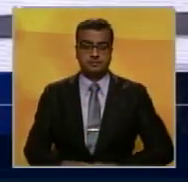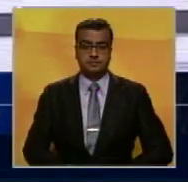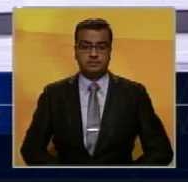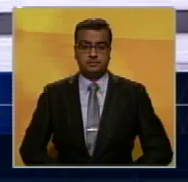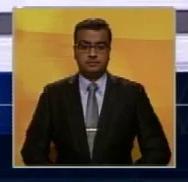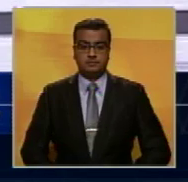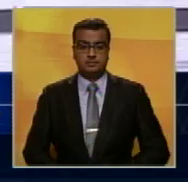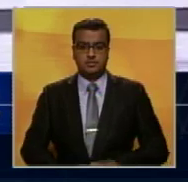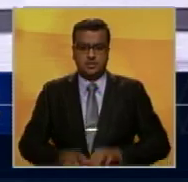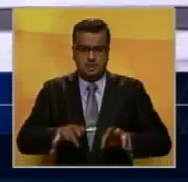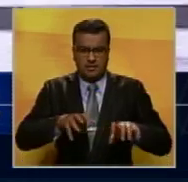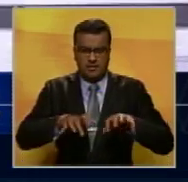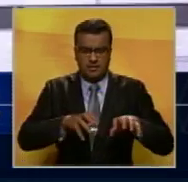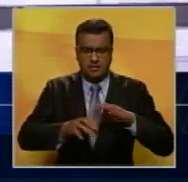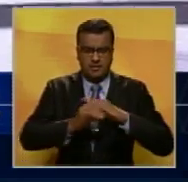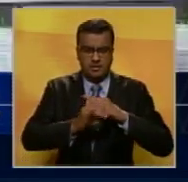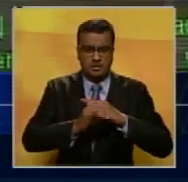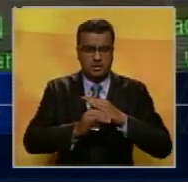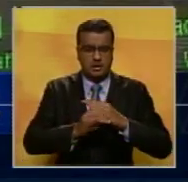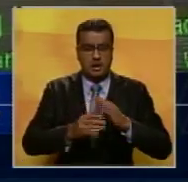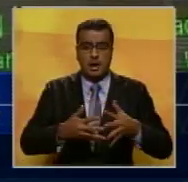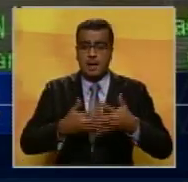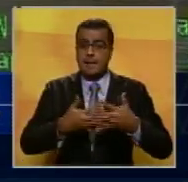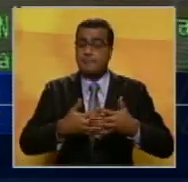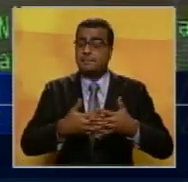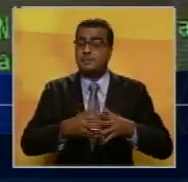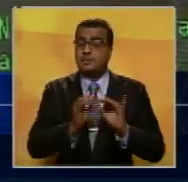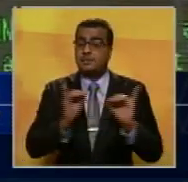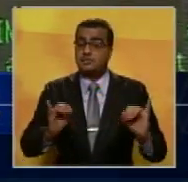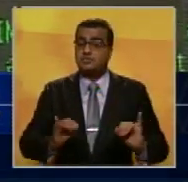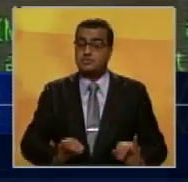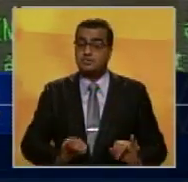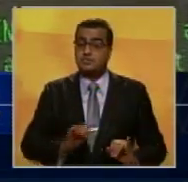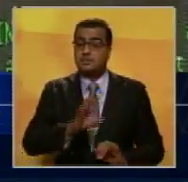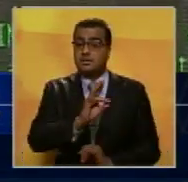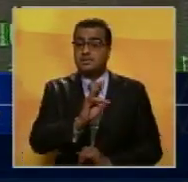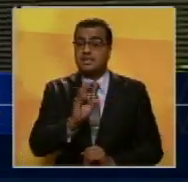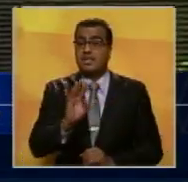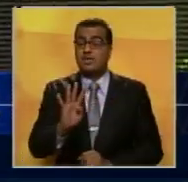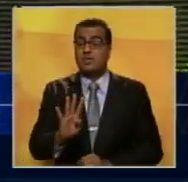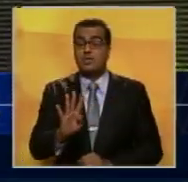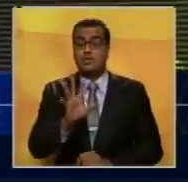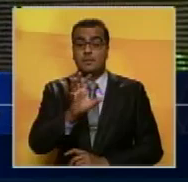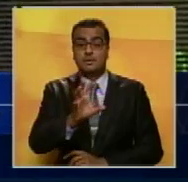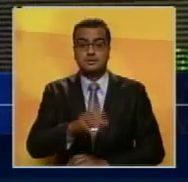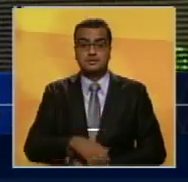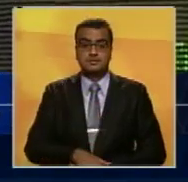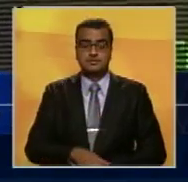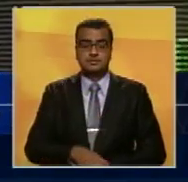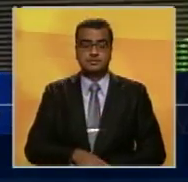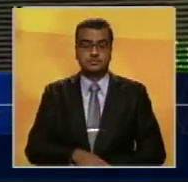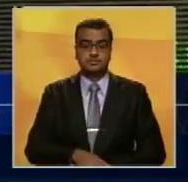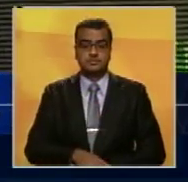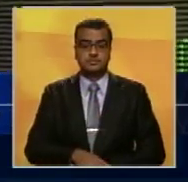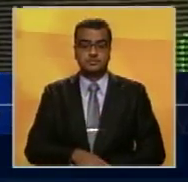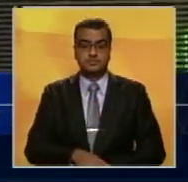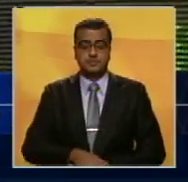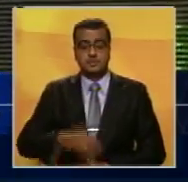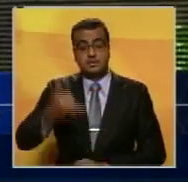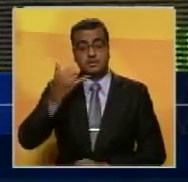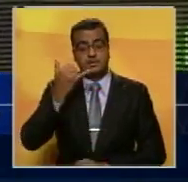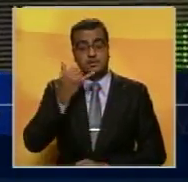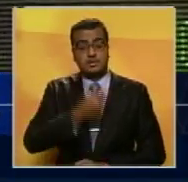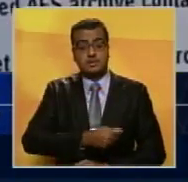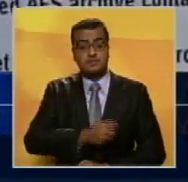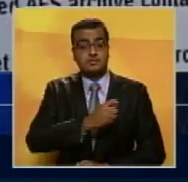Un ciberataque masivo afectó a empresas e instituciones en más de 74 países a nivel global. Telefónica de